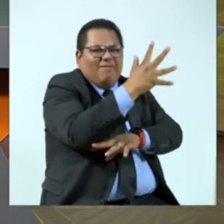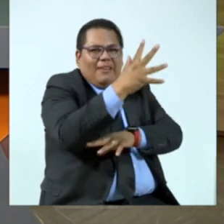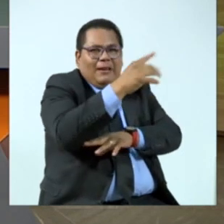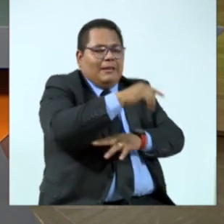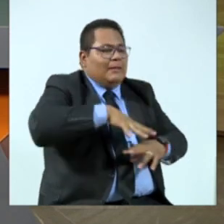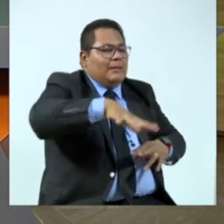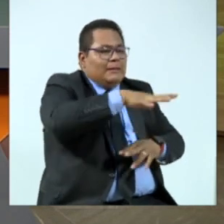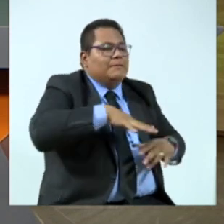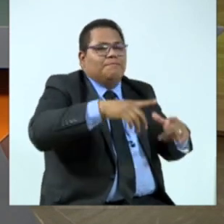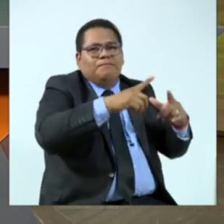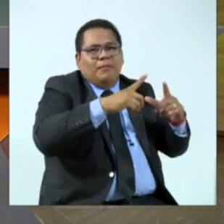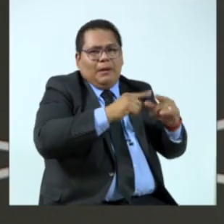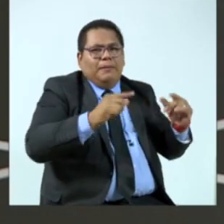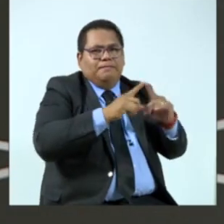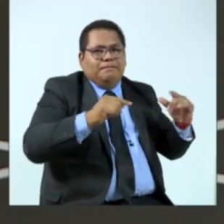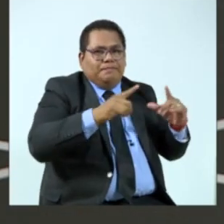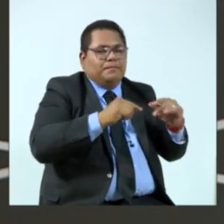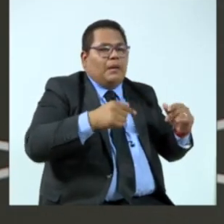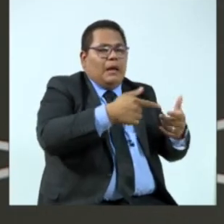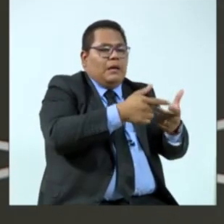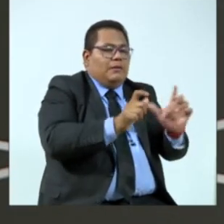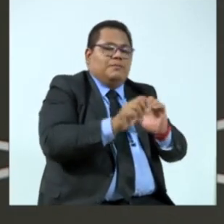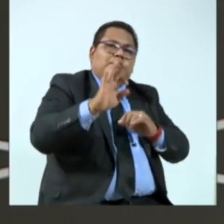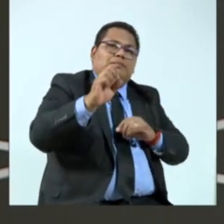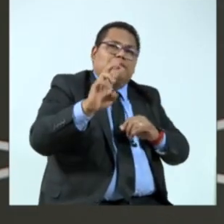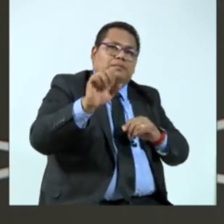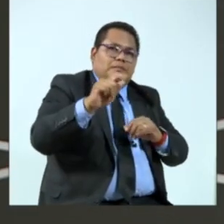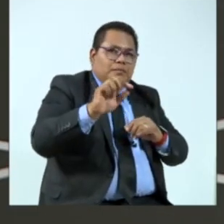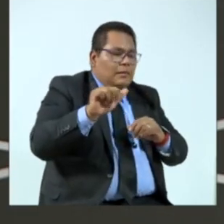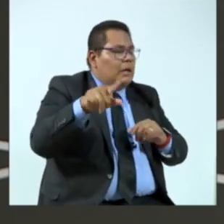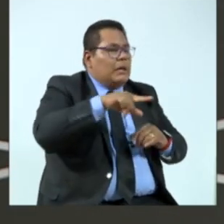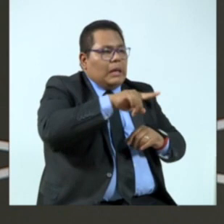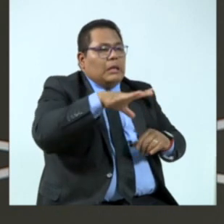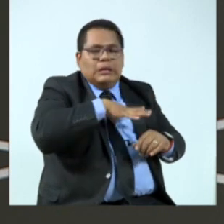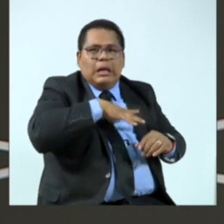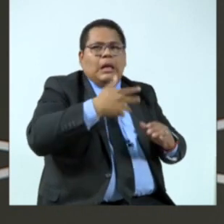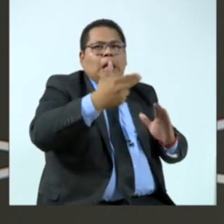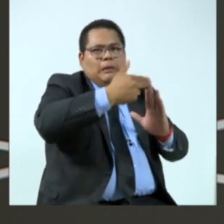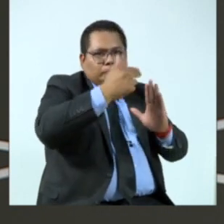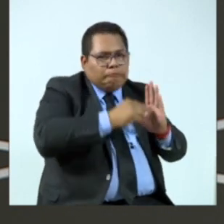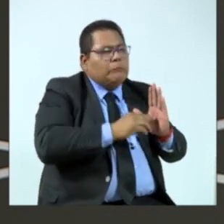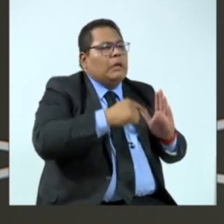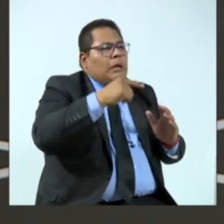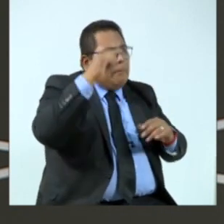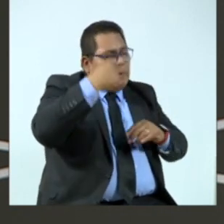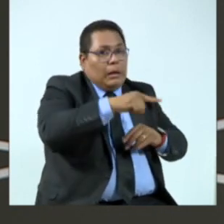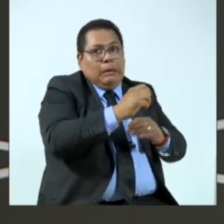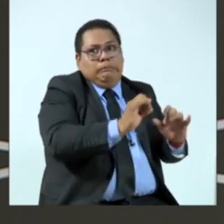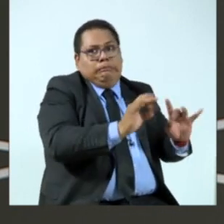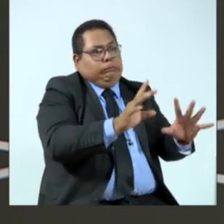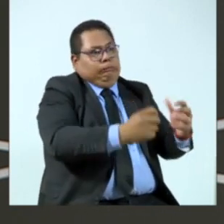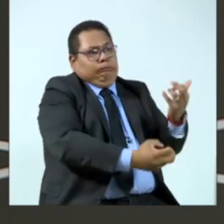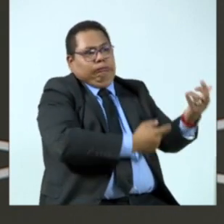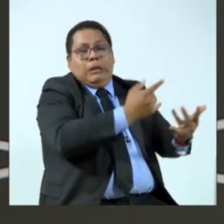el municipio de de es popa en la división forestal tiene ya todas las estrategias para poder responder en caso de que haya algún incendio forestal y poder intervenir